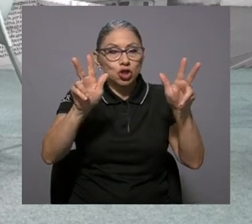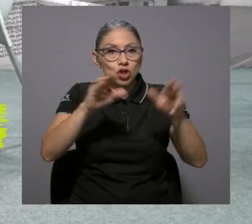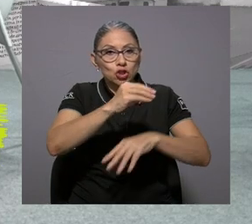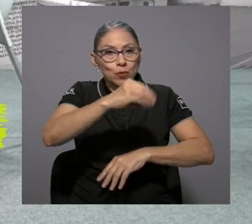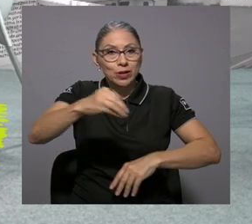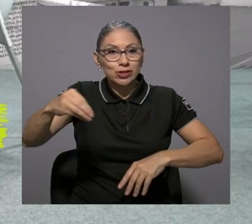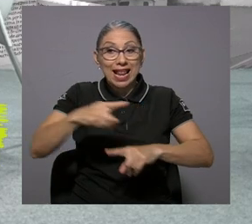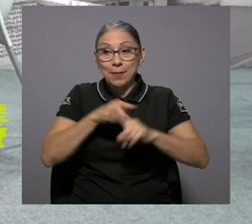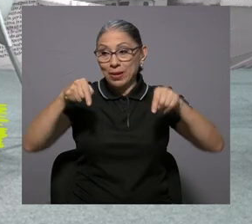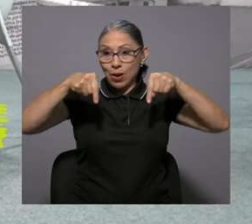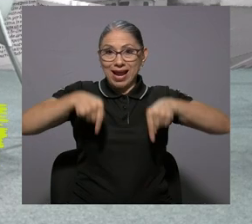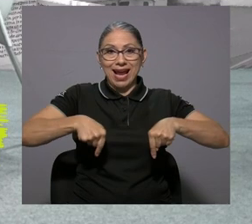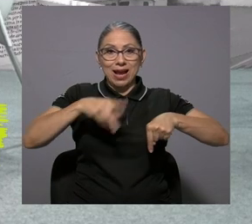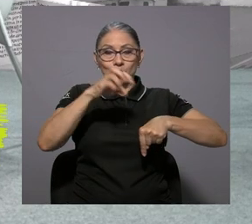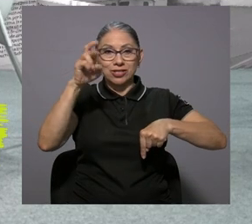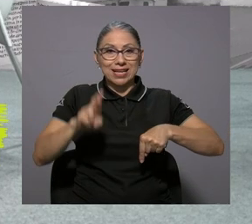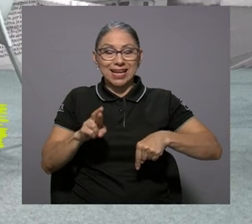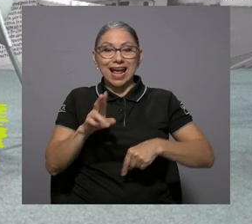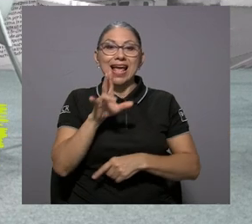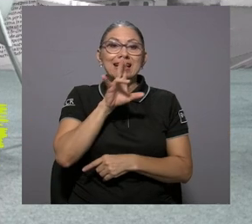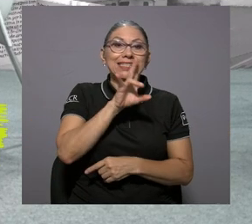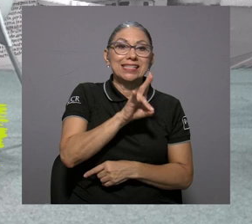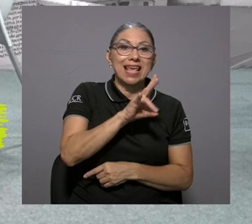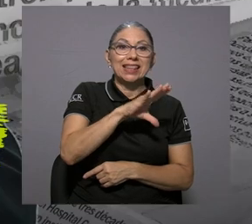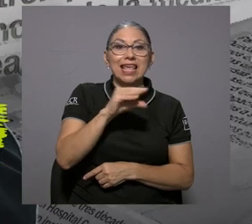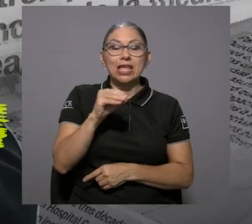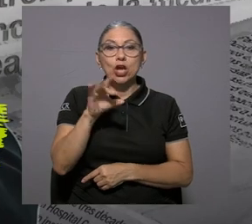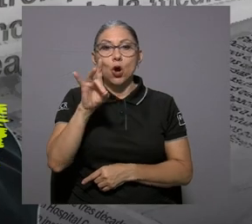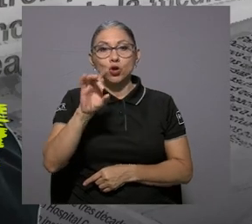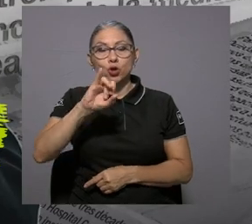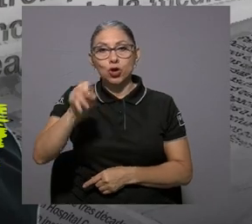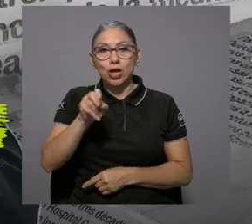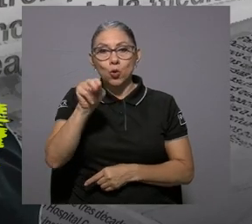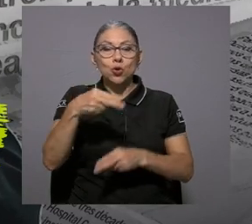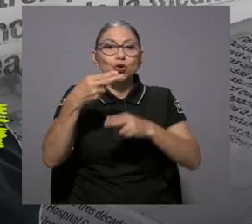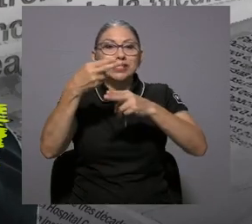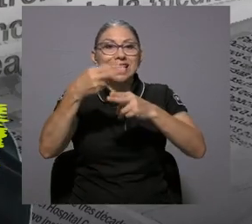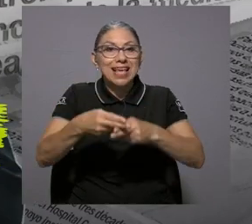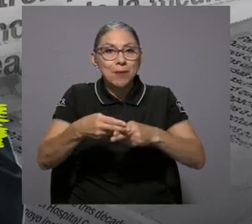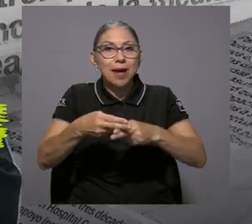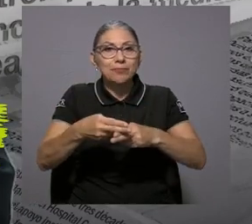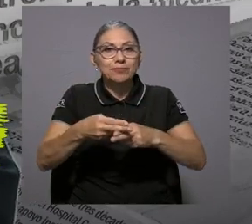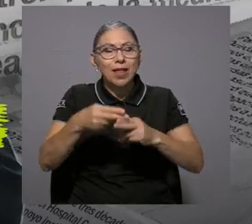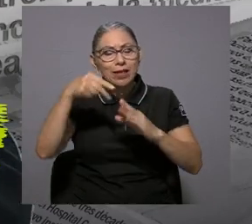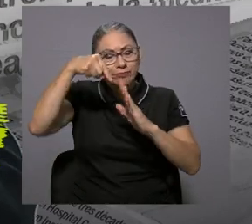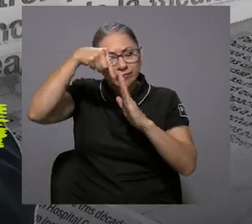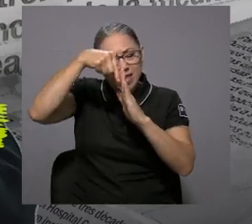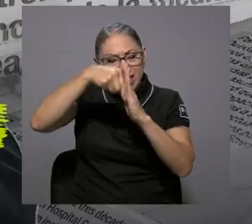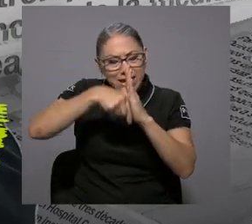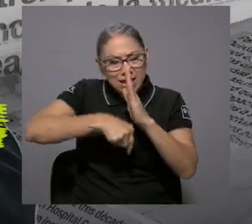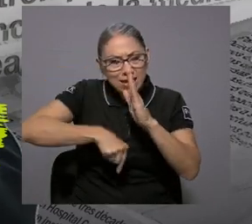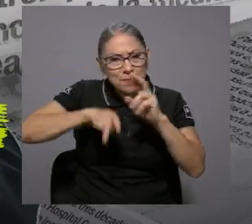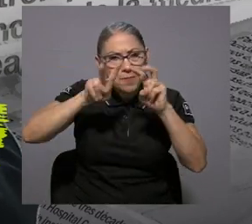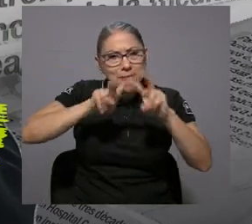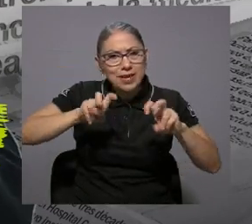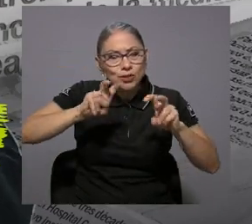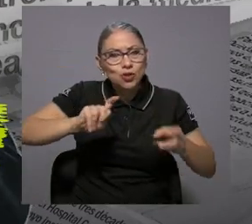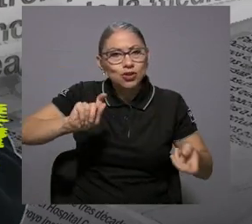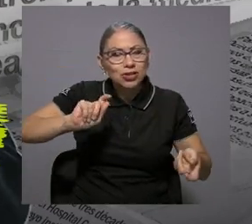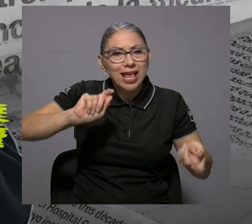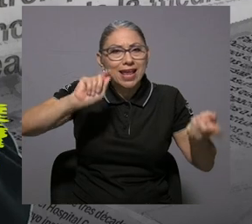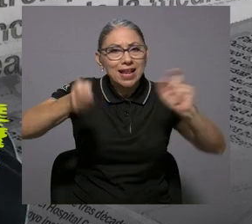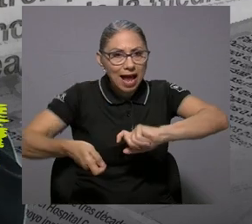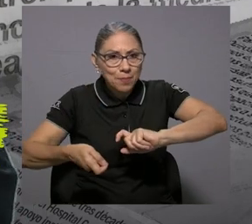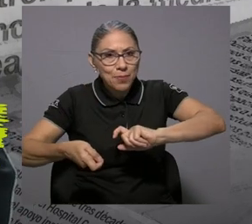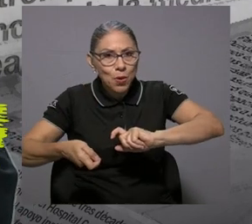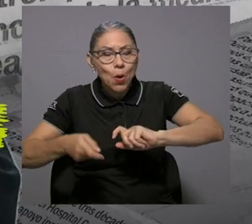aquí en Costa Rica del 7 y del 8 de junio, que se llama Inmersos en el Cambio, permite reunir, creo que